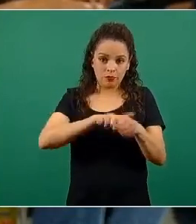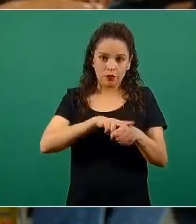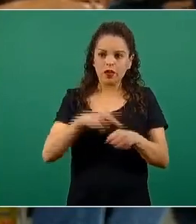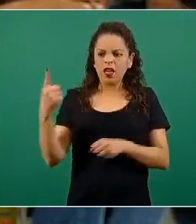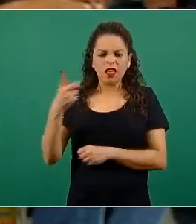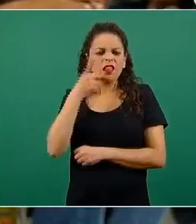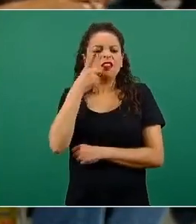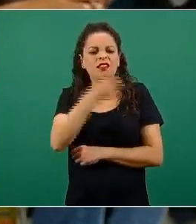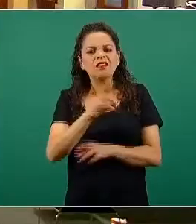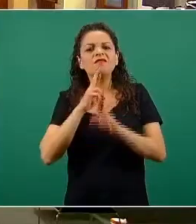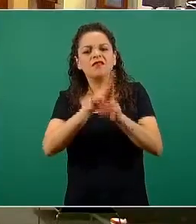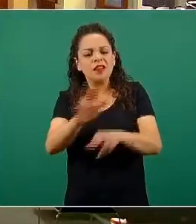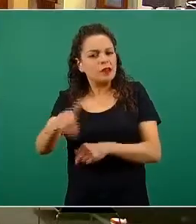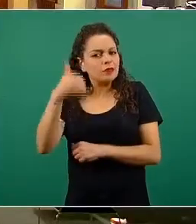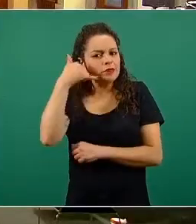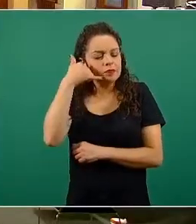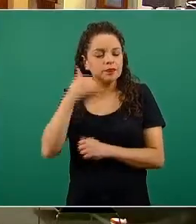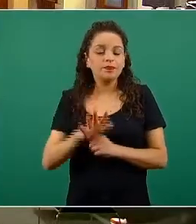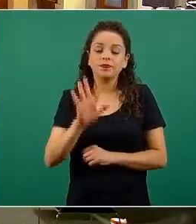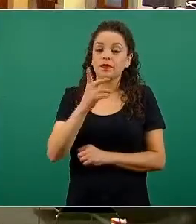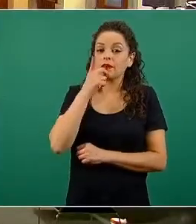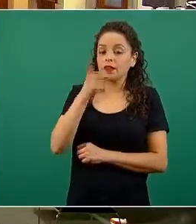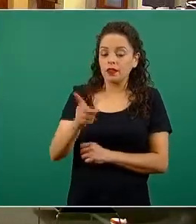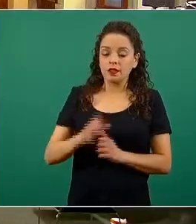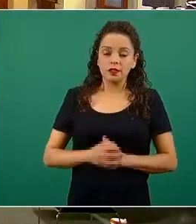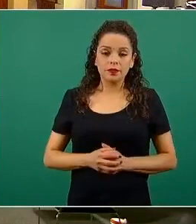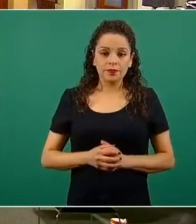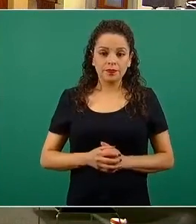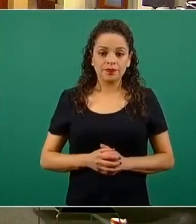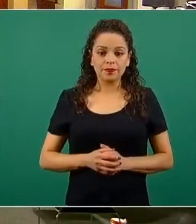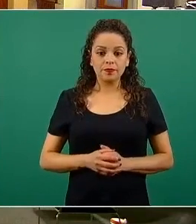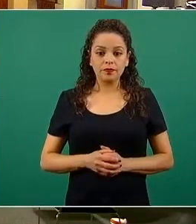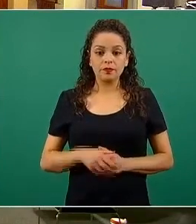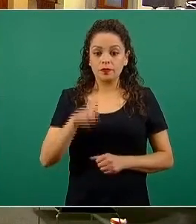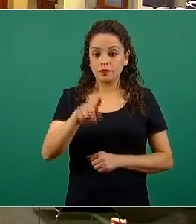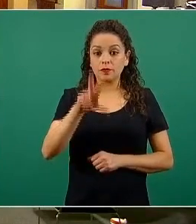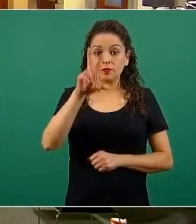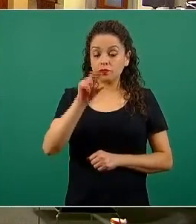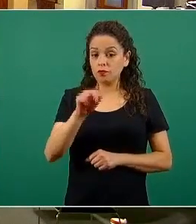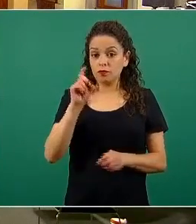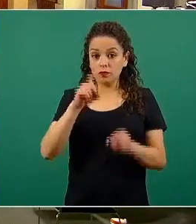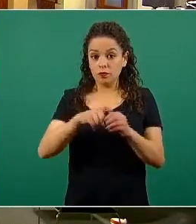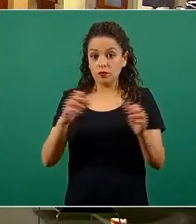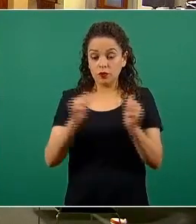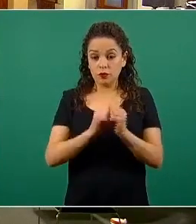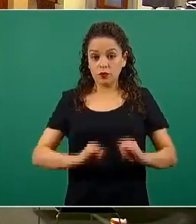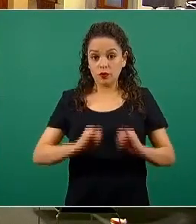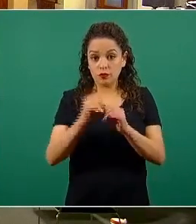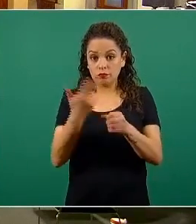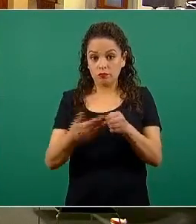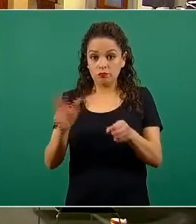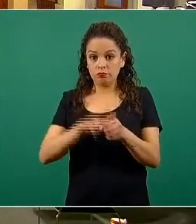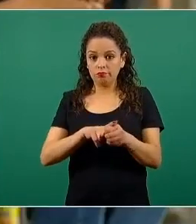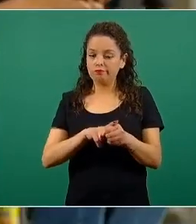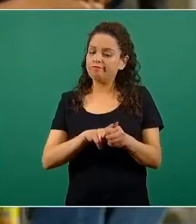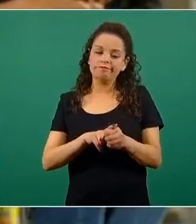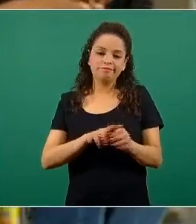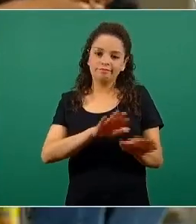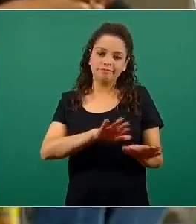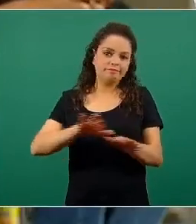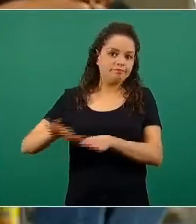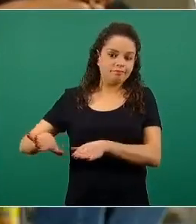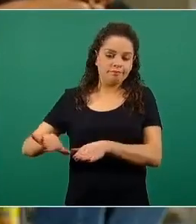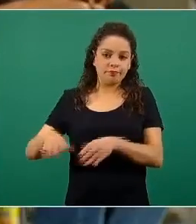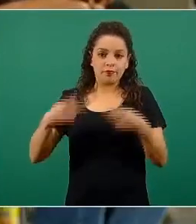es que si no forman parte, digamos, de una institución hospitalaria, no están considerados. O sea, los paramédicos